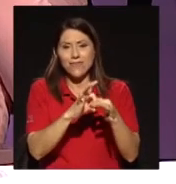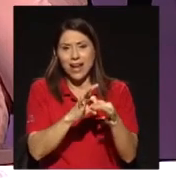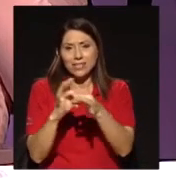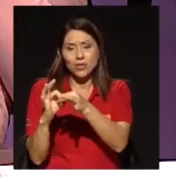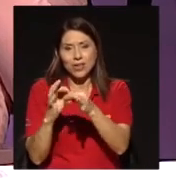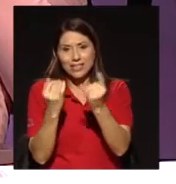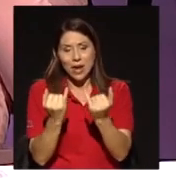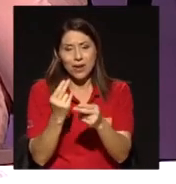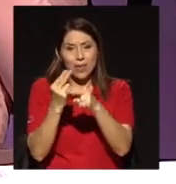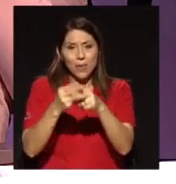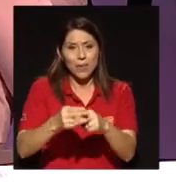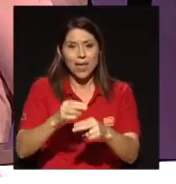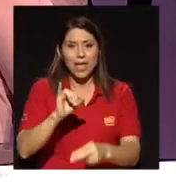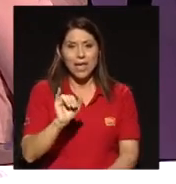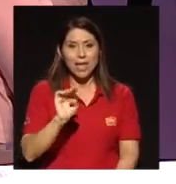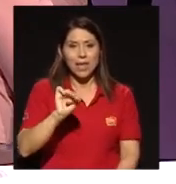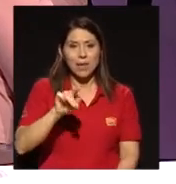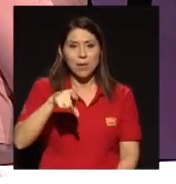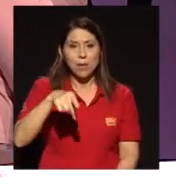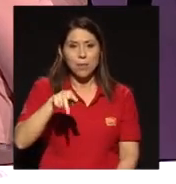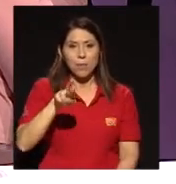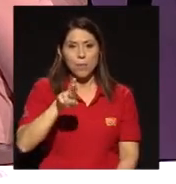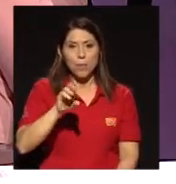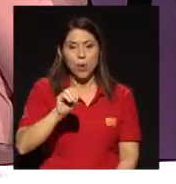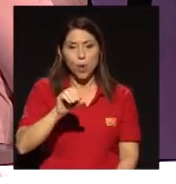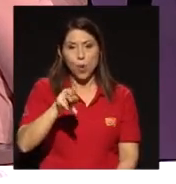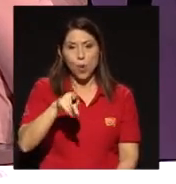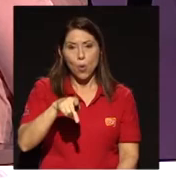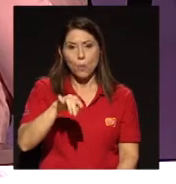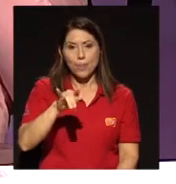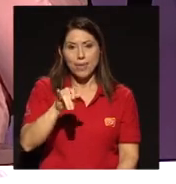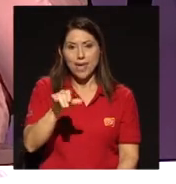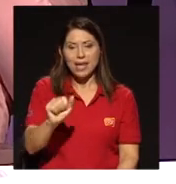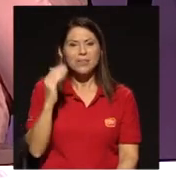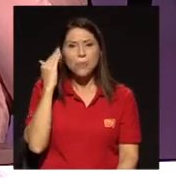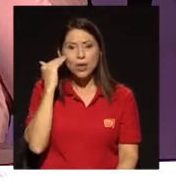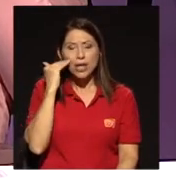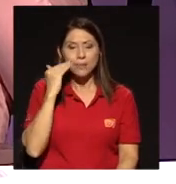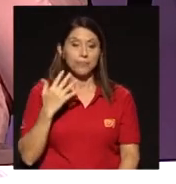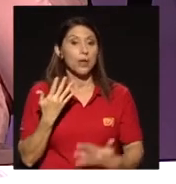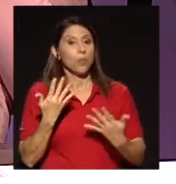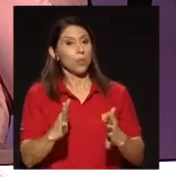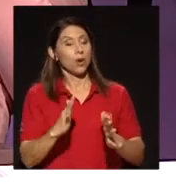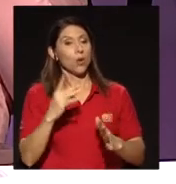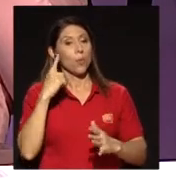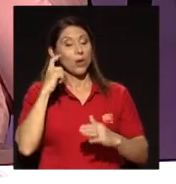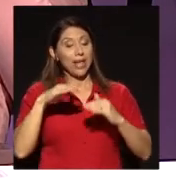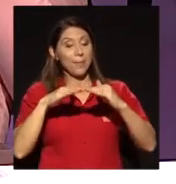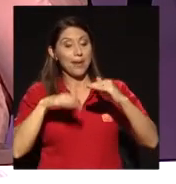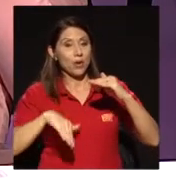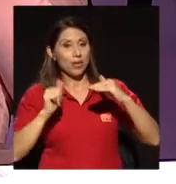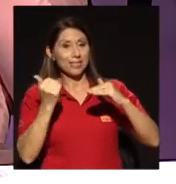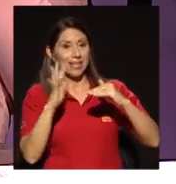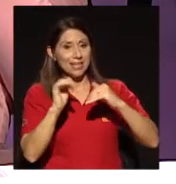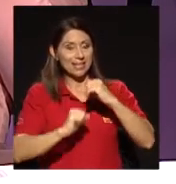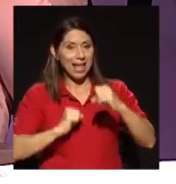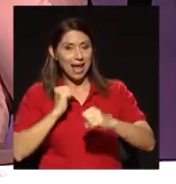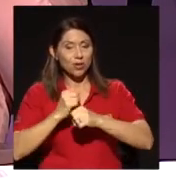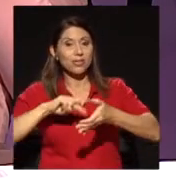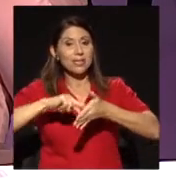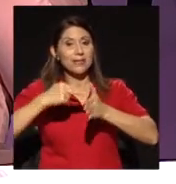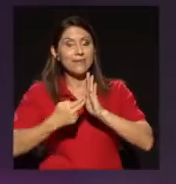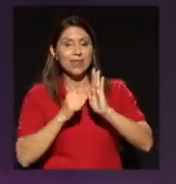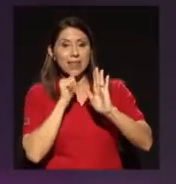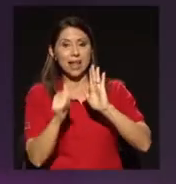qué? Bueno, tristemente porque en menores de 15 años, eso es realmente, estamos hablando de la ejecución de un